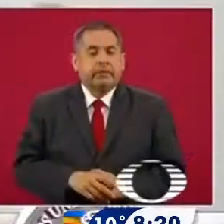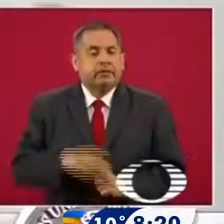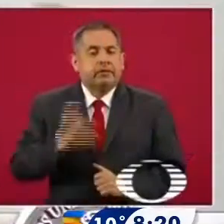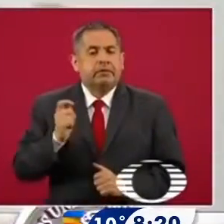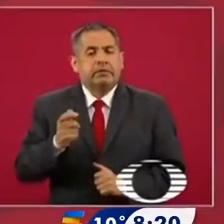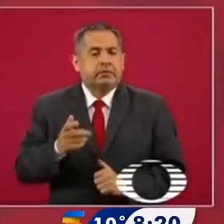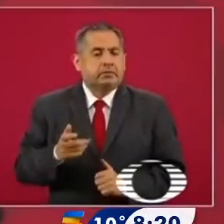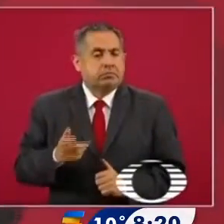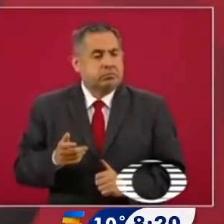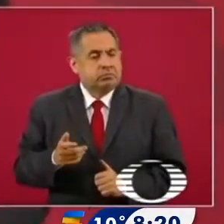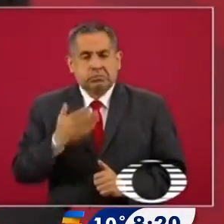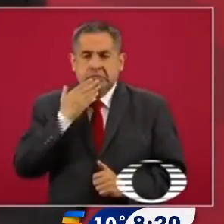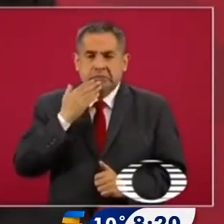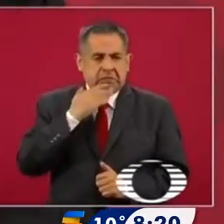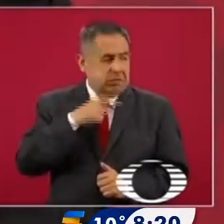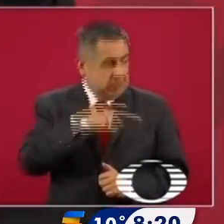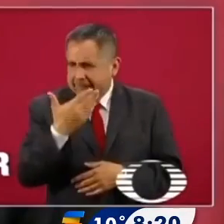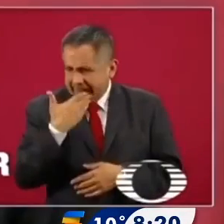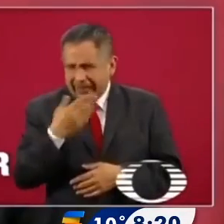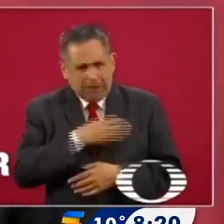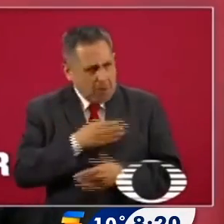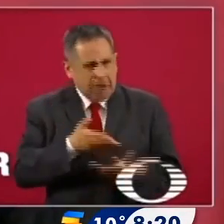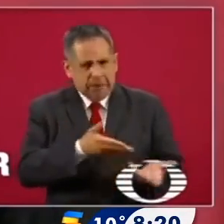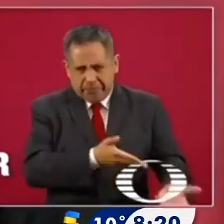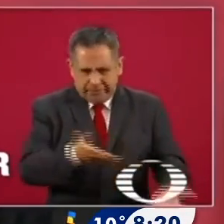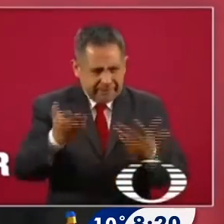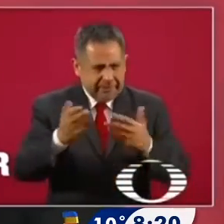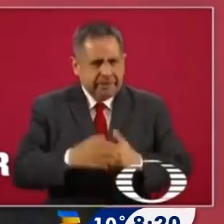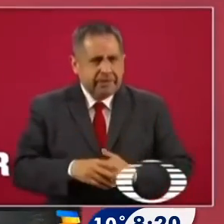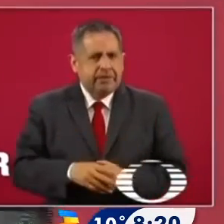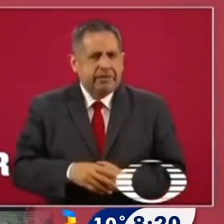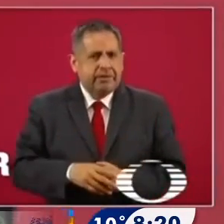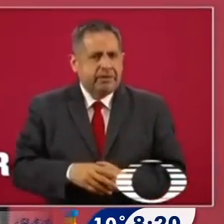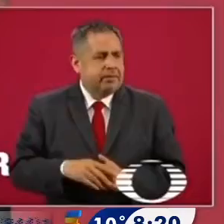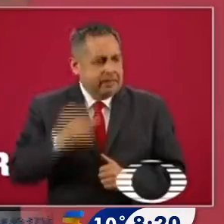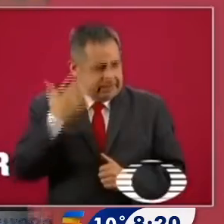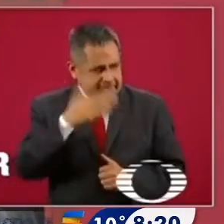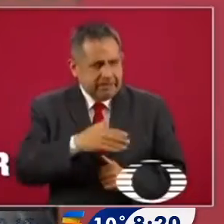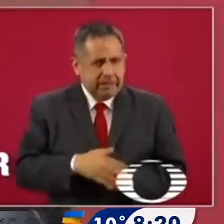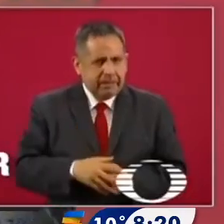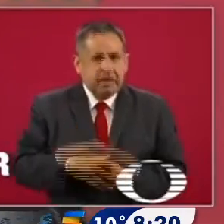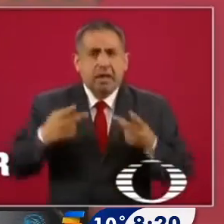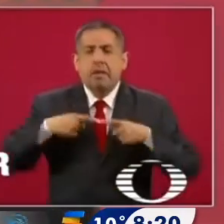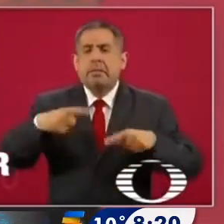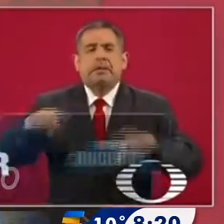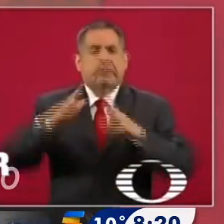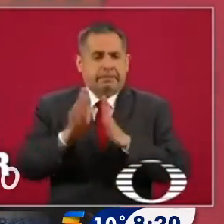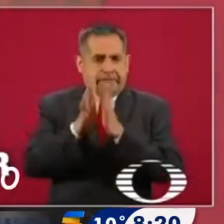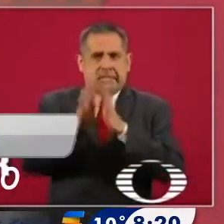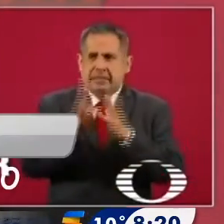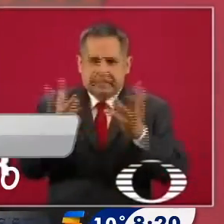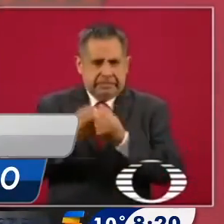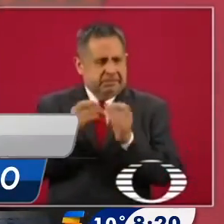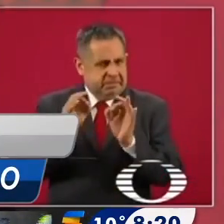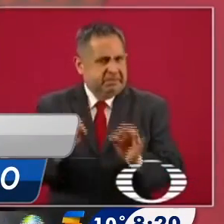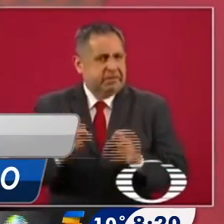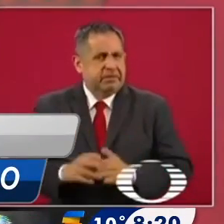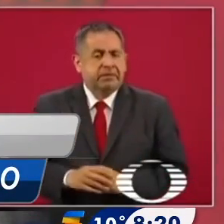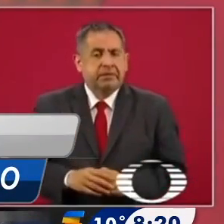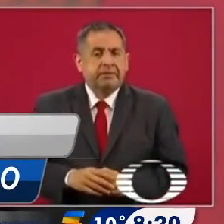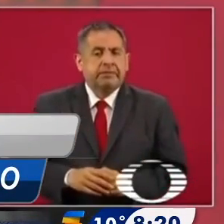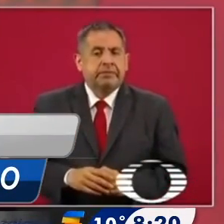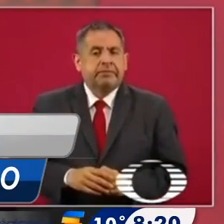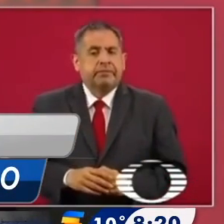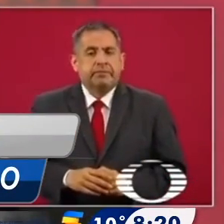El gobierno federal no les debe nada a los gobernadores. Si hacemos cuentas, en algunos casos nos deben, porque no han pagado impuestos,